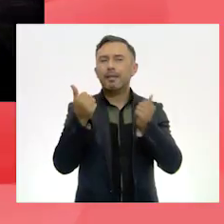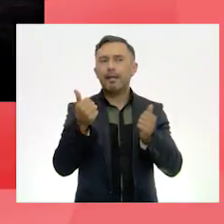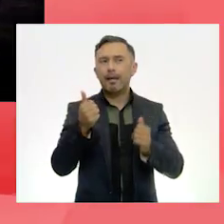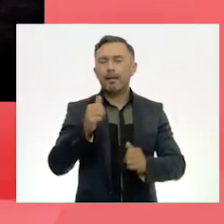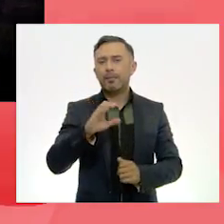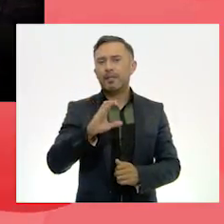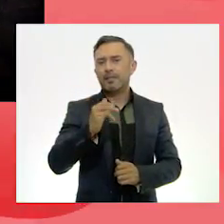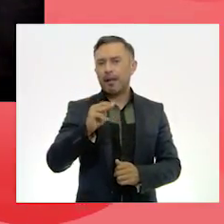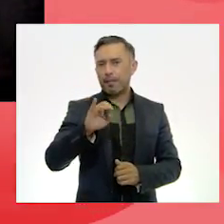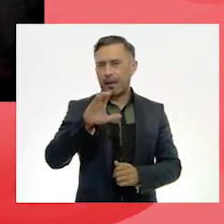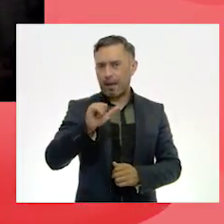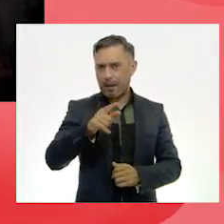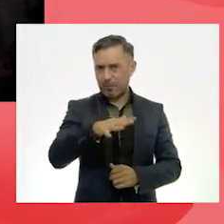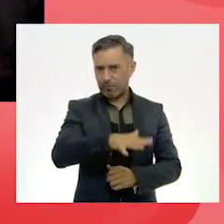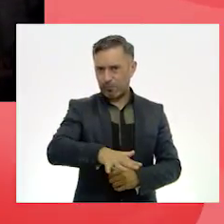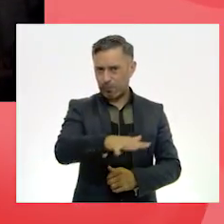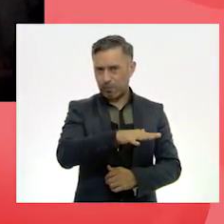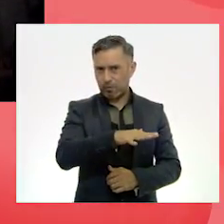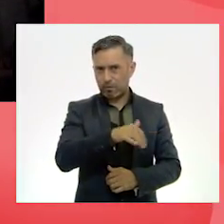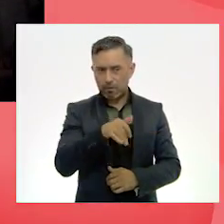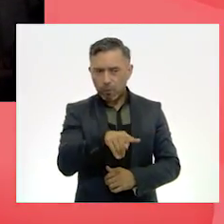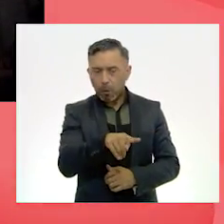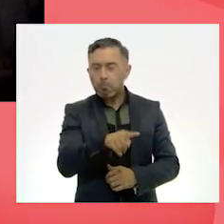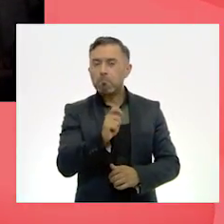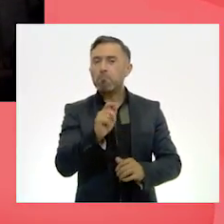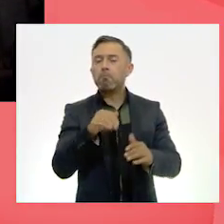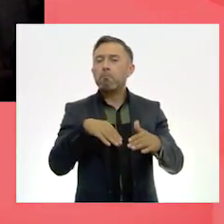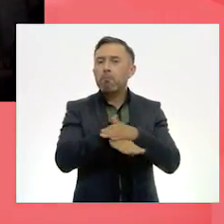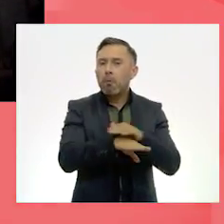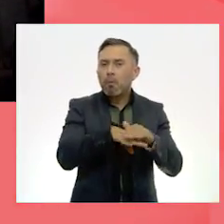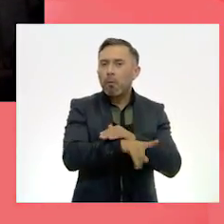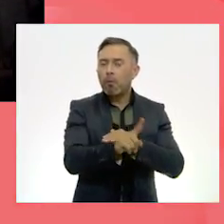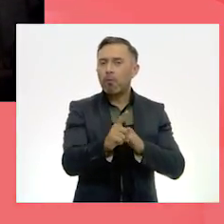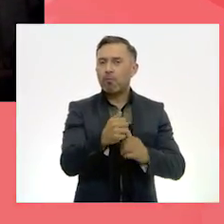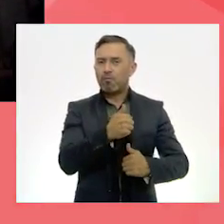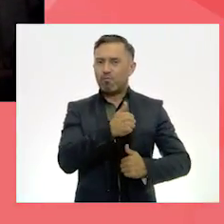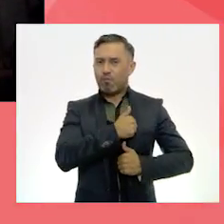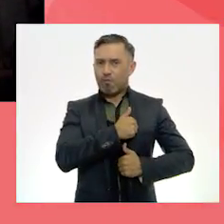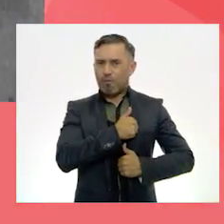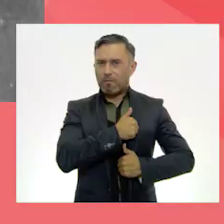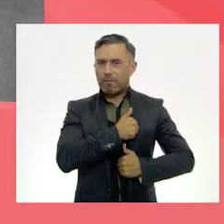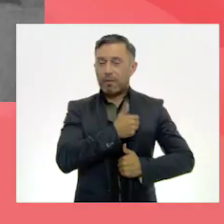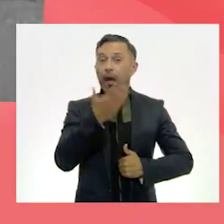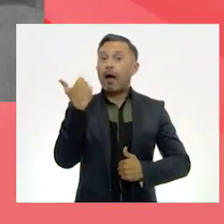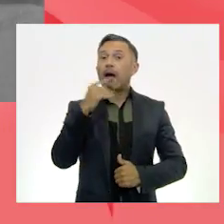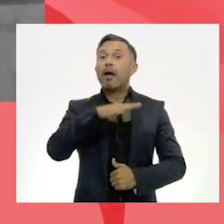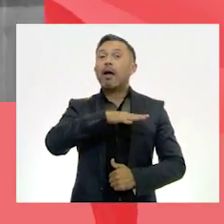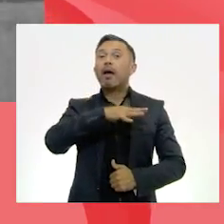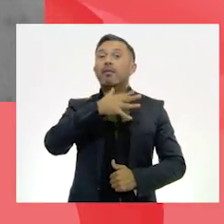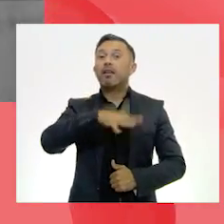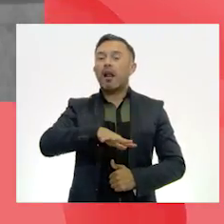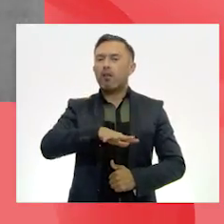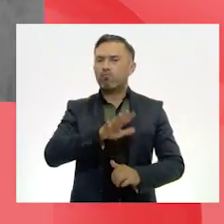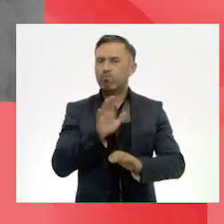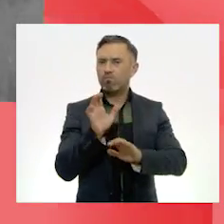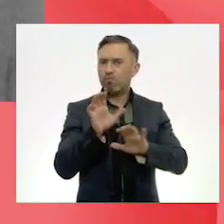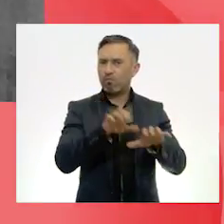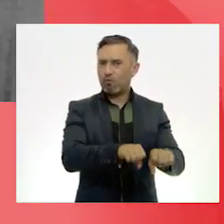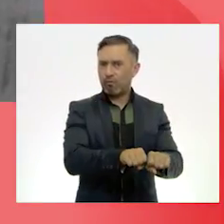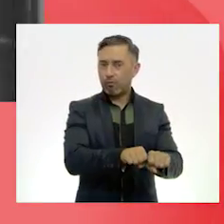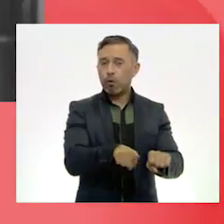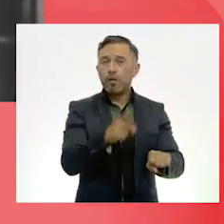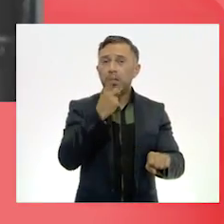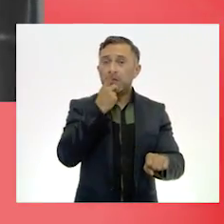Chinameca. Está convertida en un cuartel de federales que habían dicho que iban a dejar de